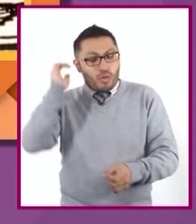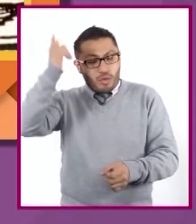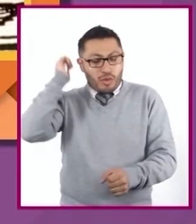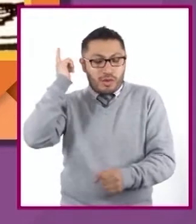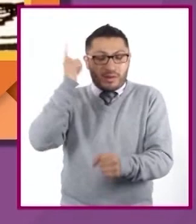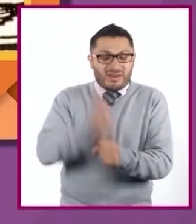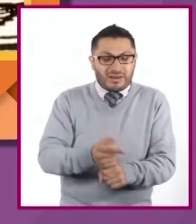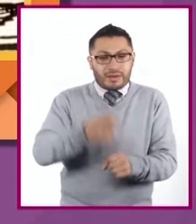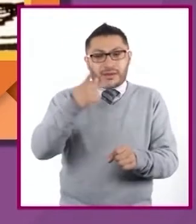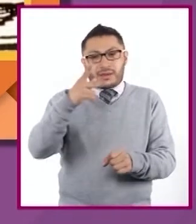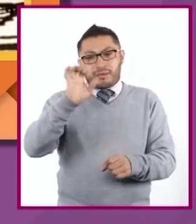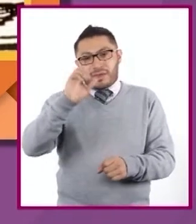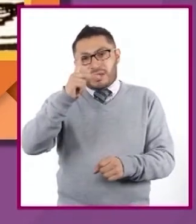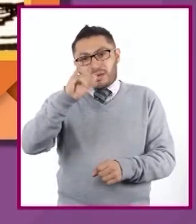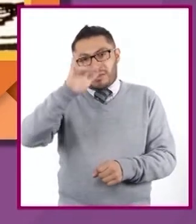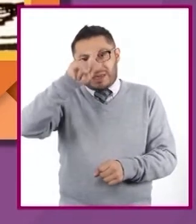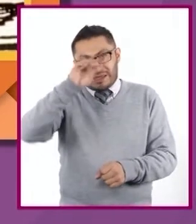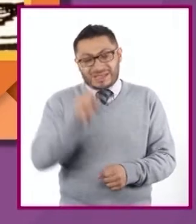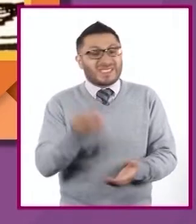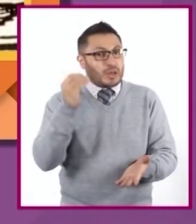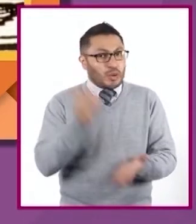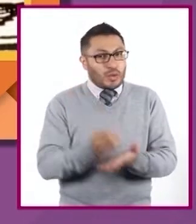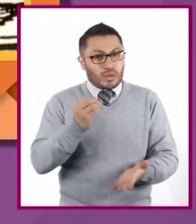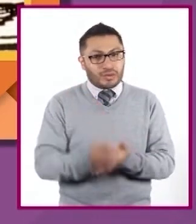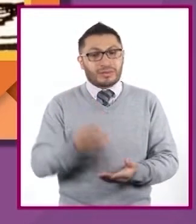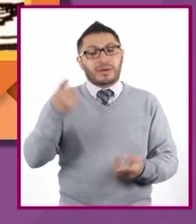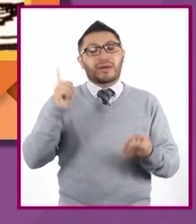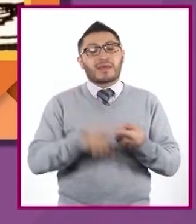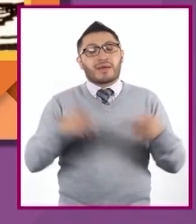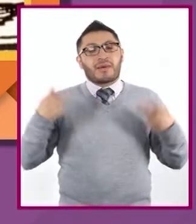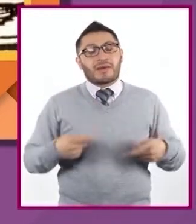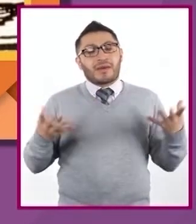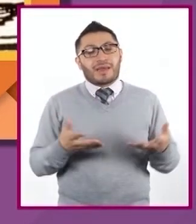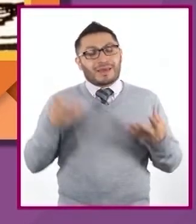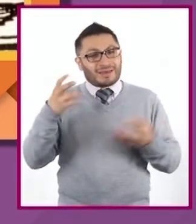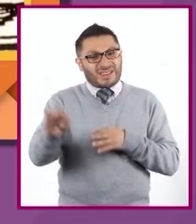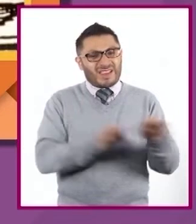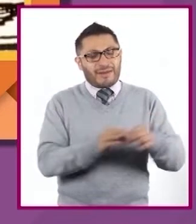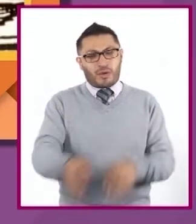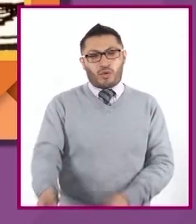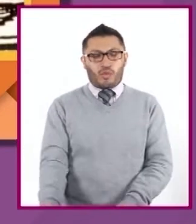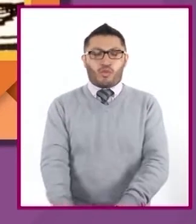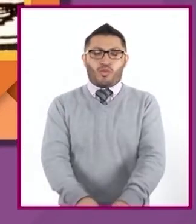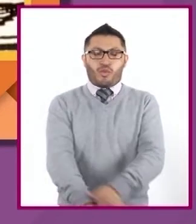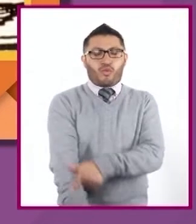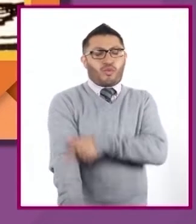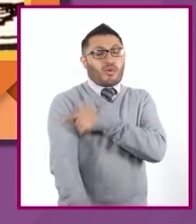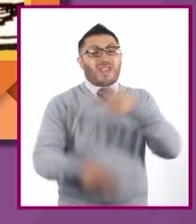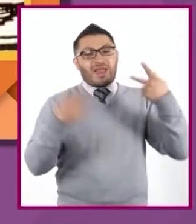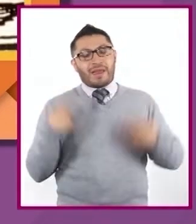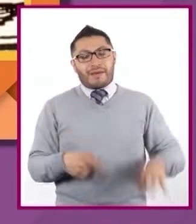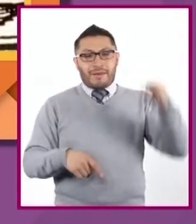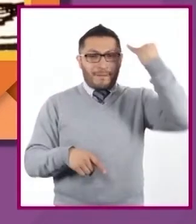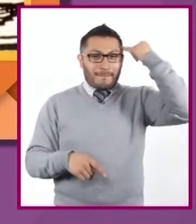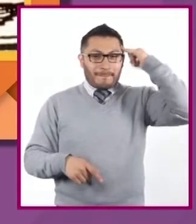este preciado metal. Quienes realizaban este trabajo por largas jornadas eran indígenas encomendados y